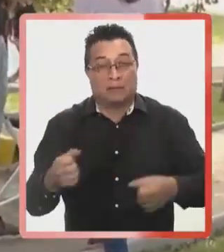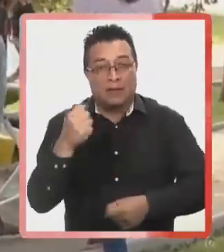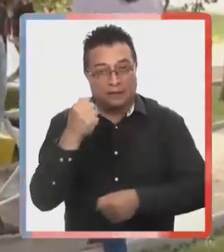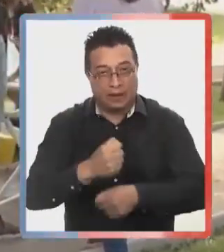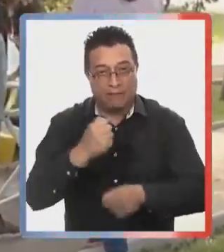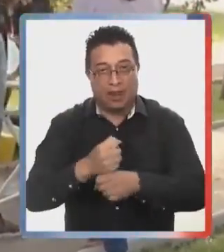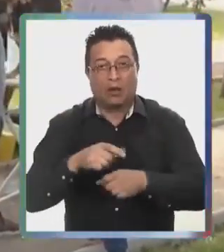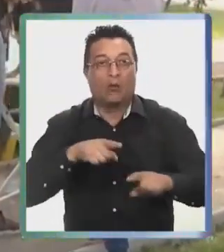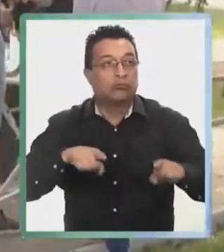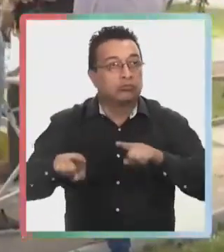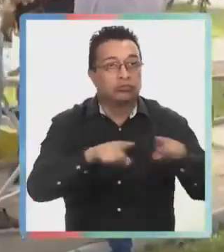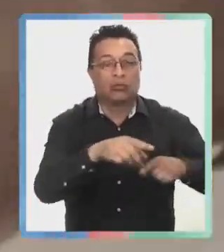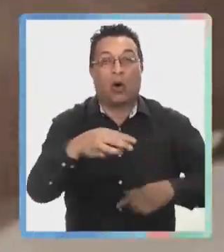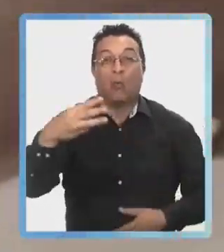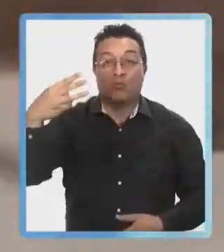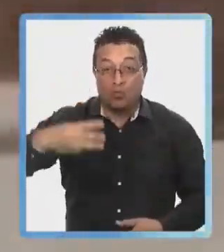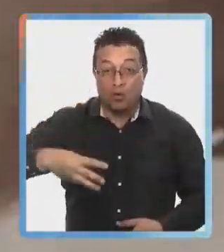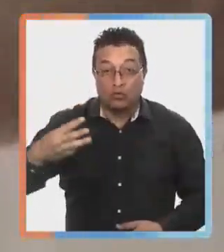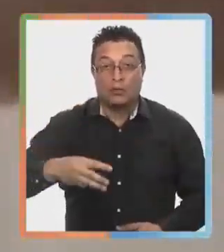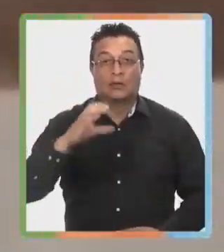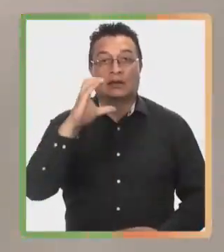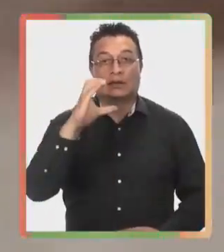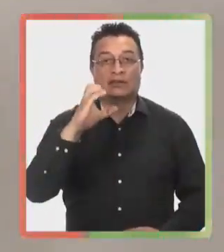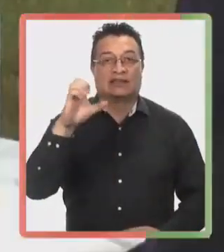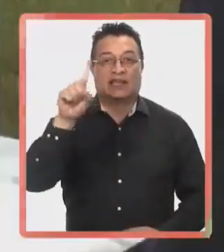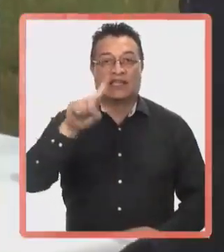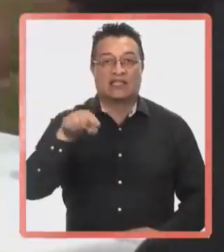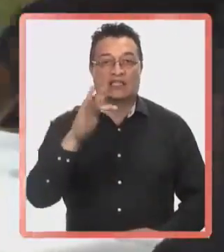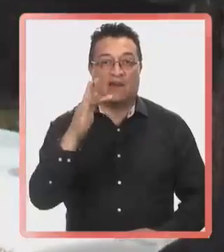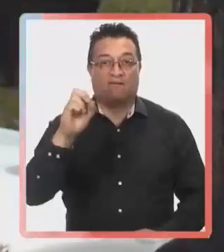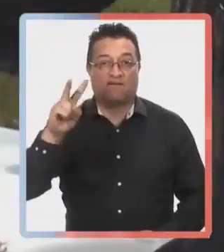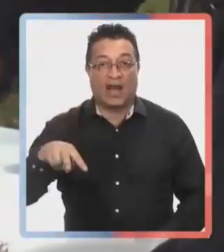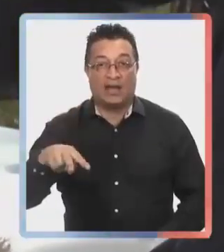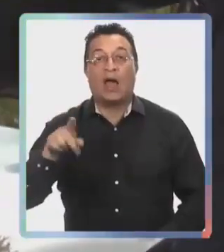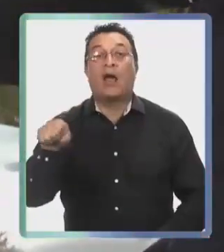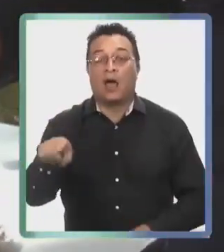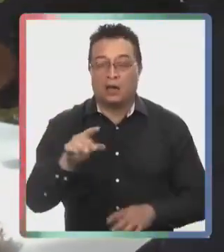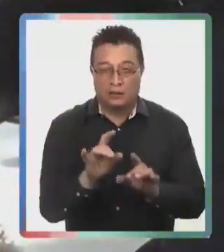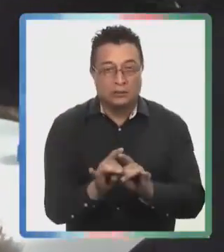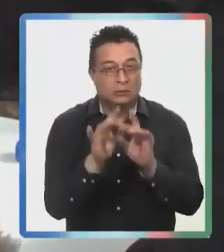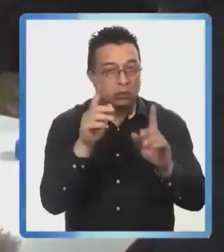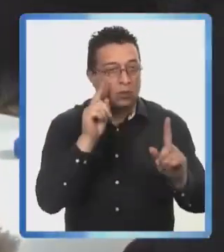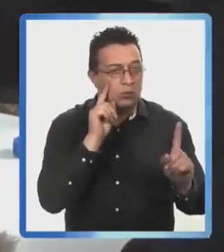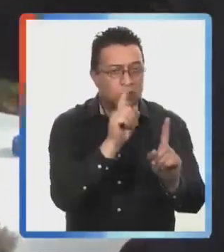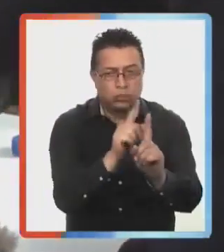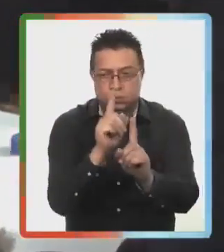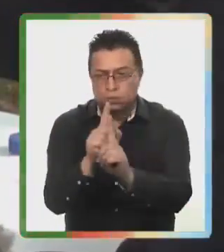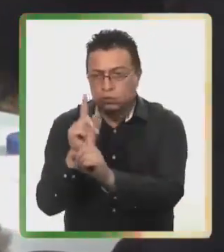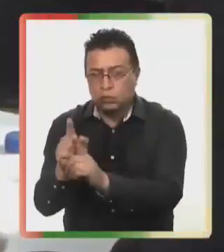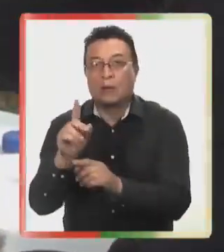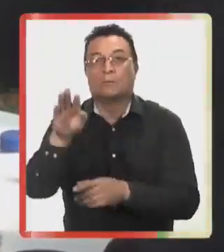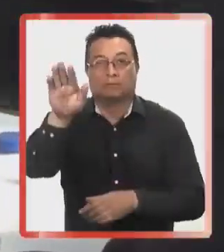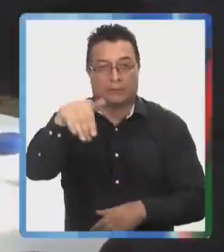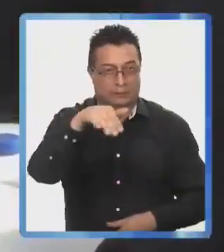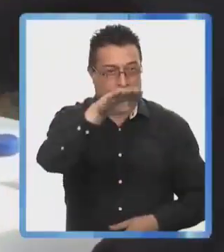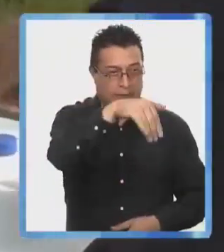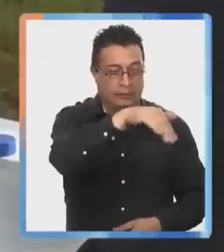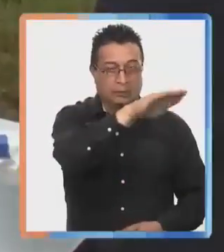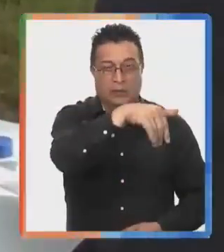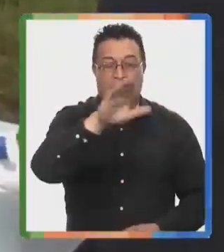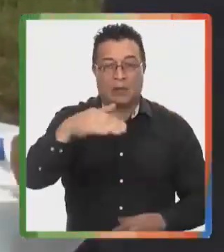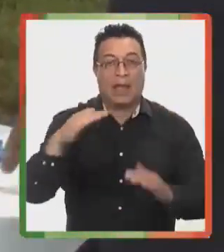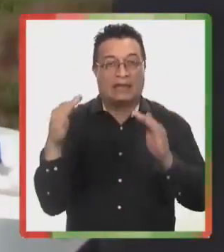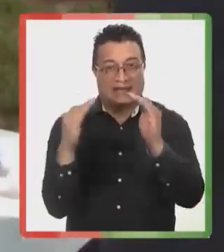concurso de los municipios y de los CEFAM, se va a particularizar y se va a hacer una citación